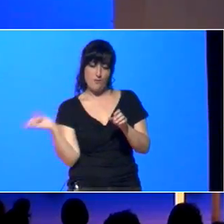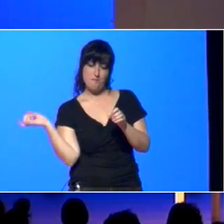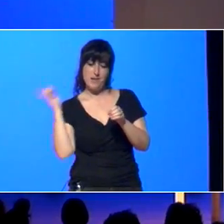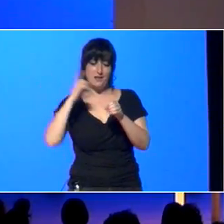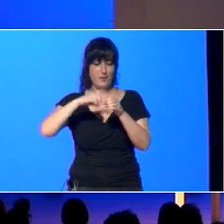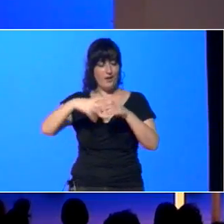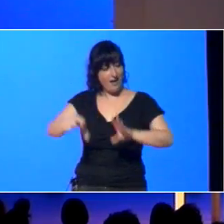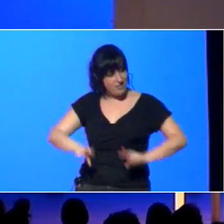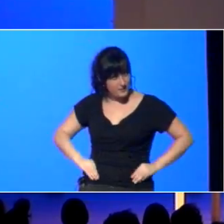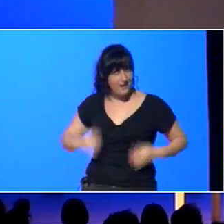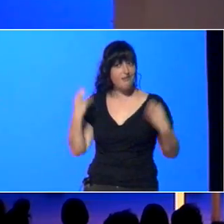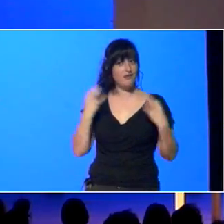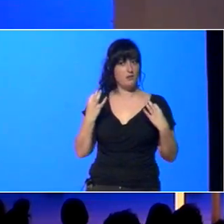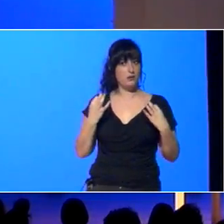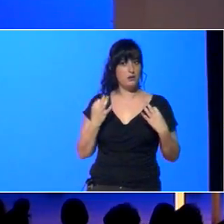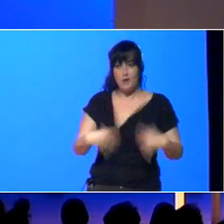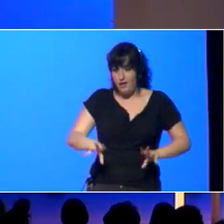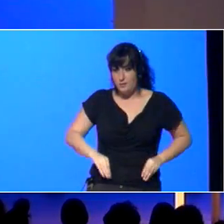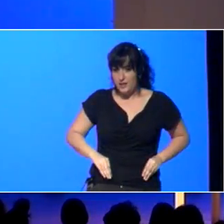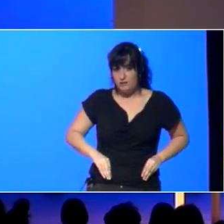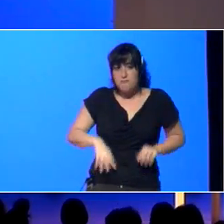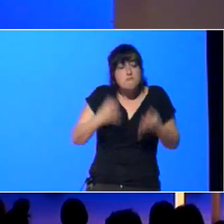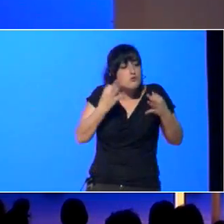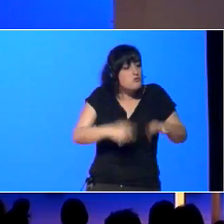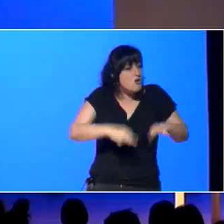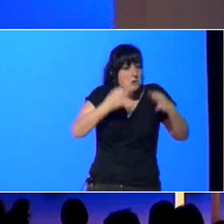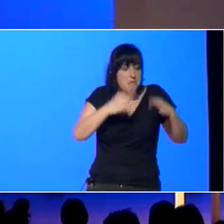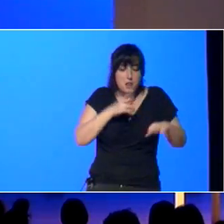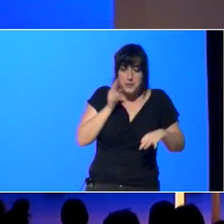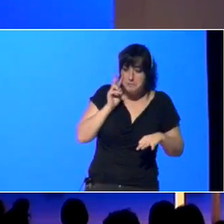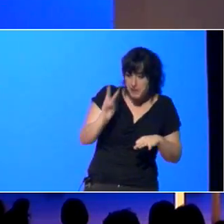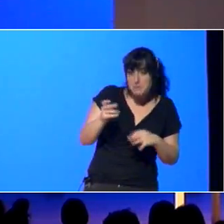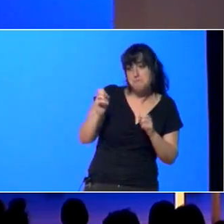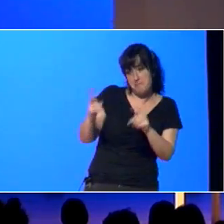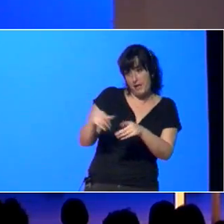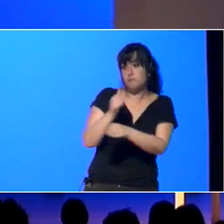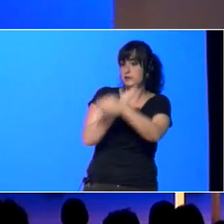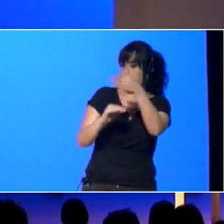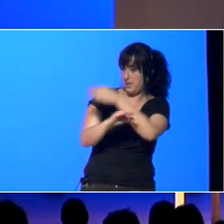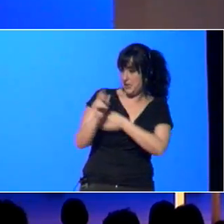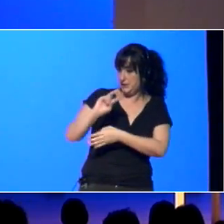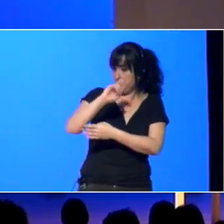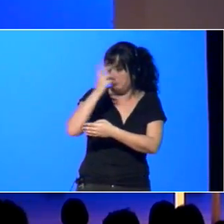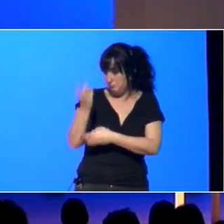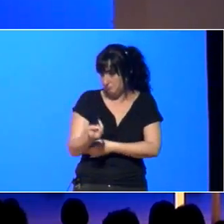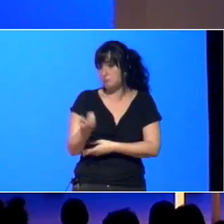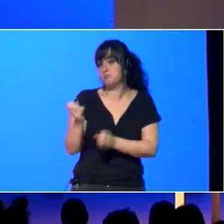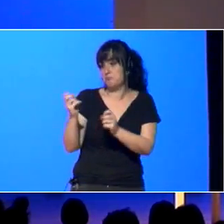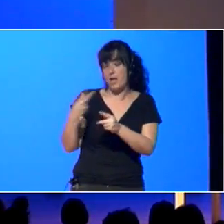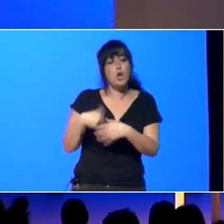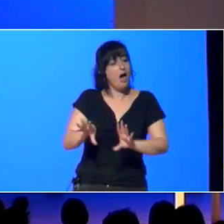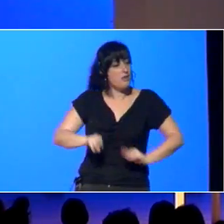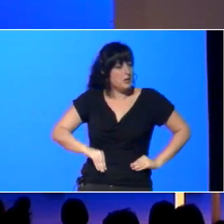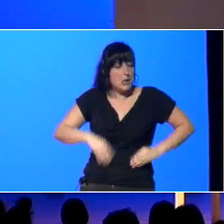normalidad, ¿no?, de ese alumno que presenta diferentes capacidades, ¿no?, aceptarlo con normalidad.